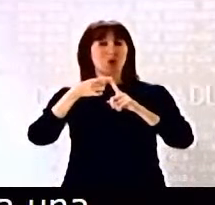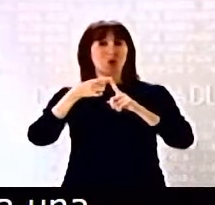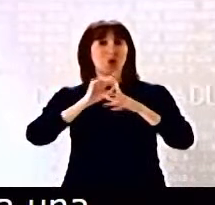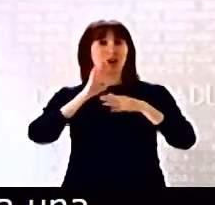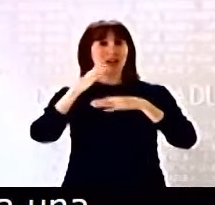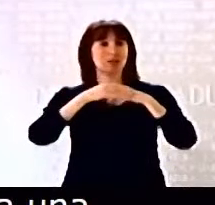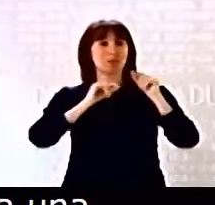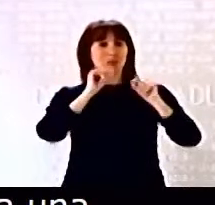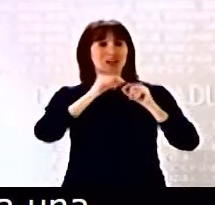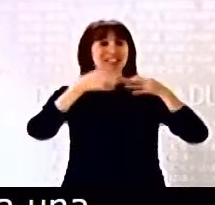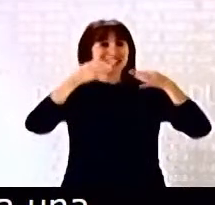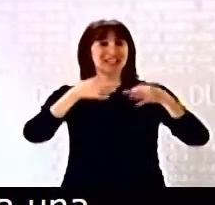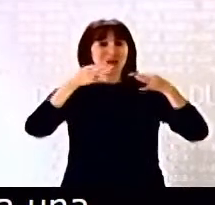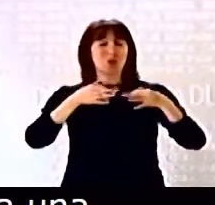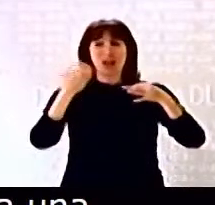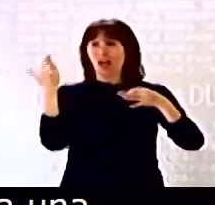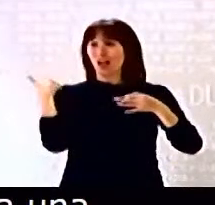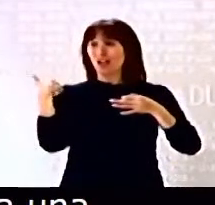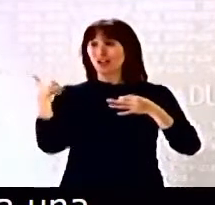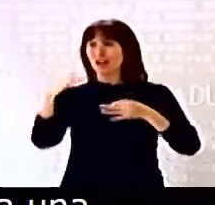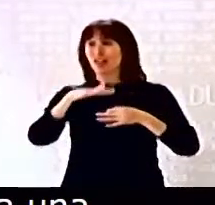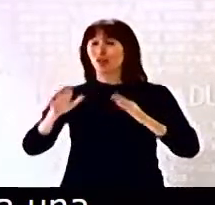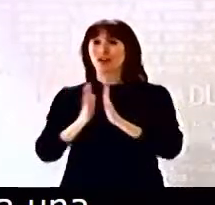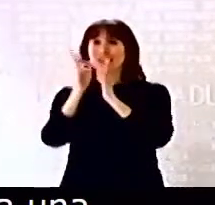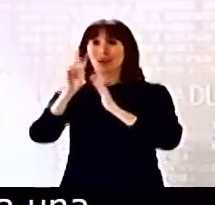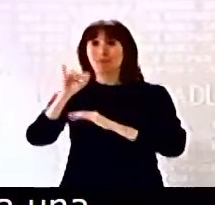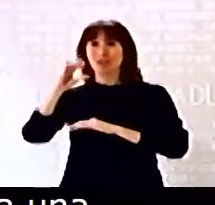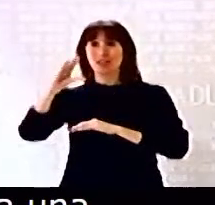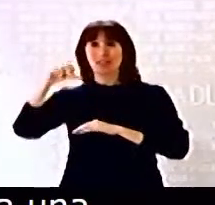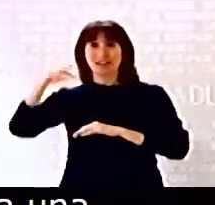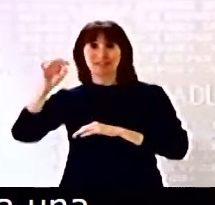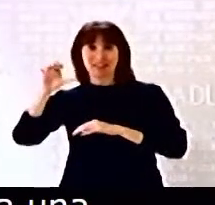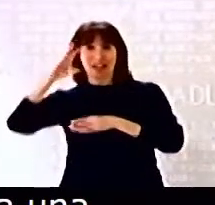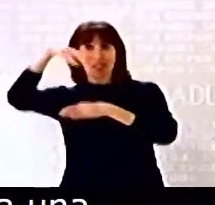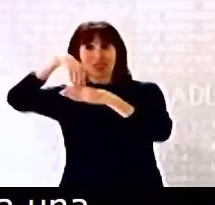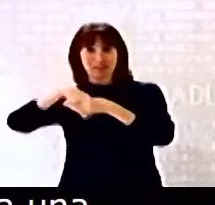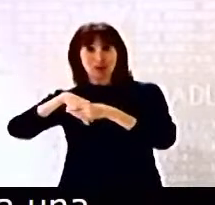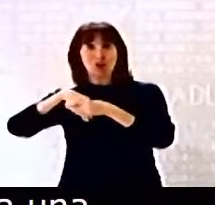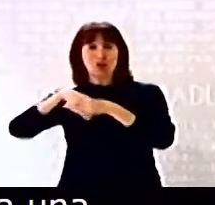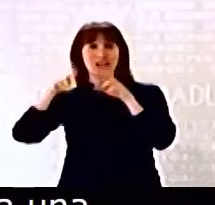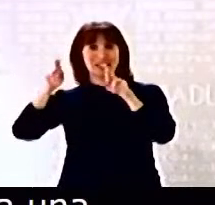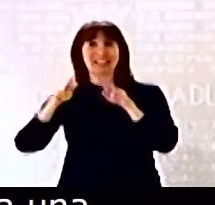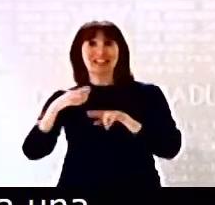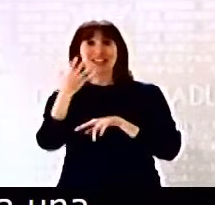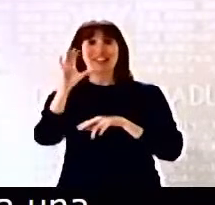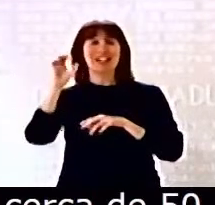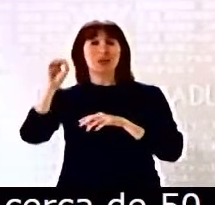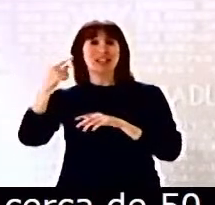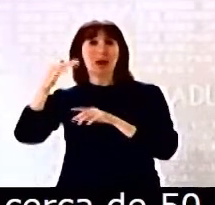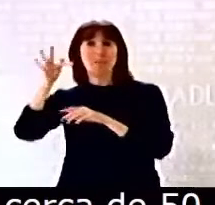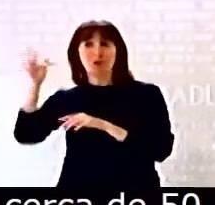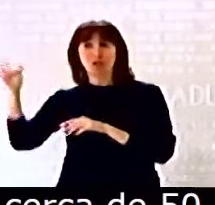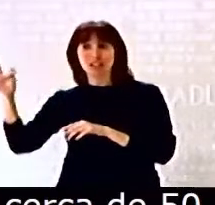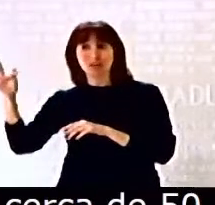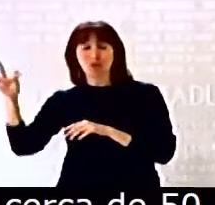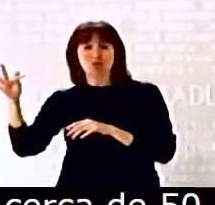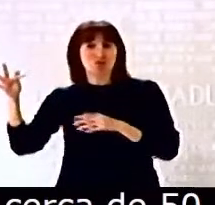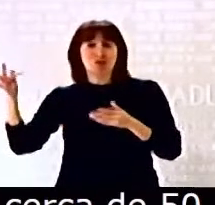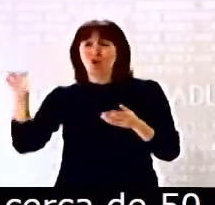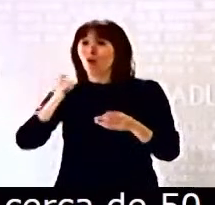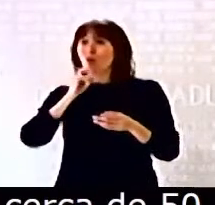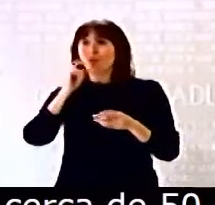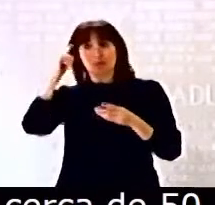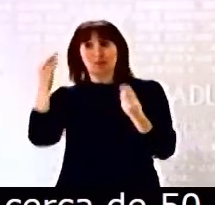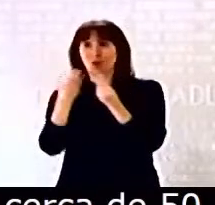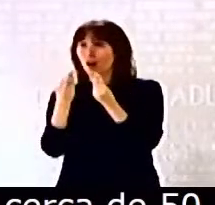el caso de una residencia en San Vicente con cerca de 50 casos. Es algo que no llega a cuadrar con ese